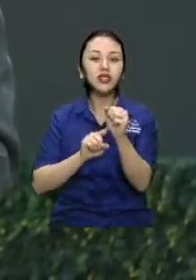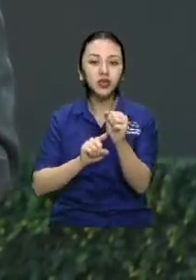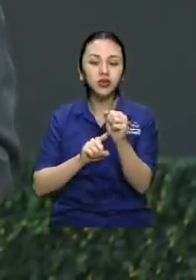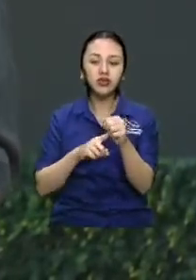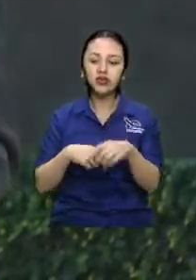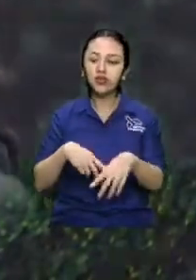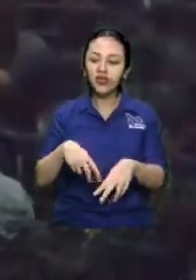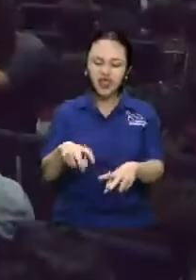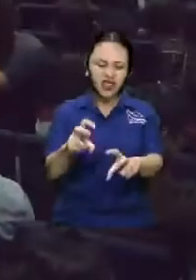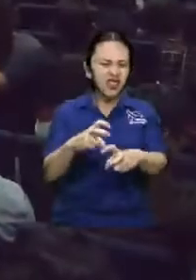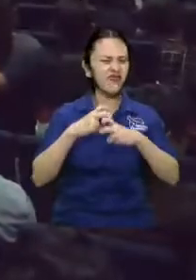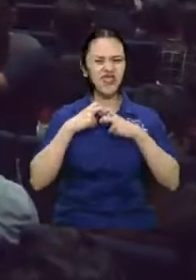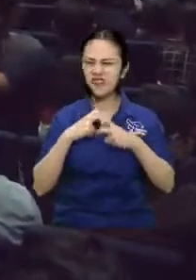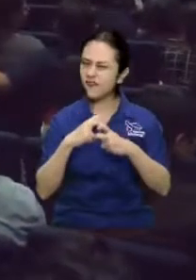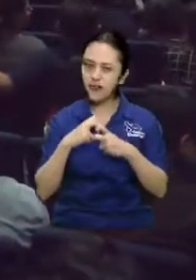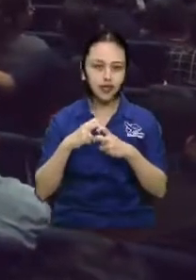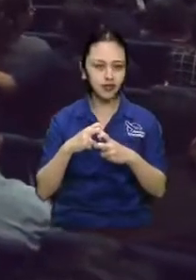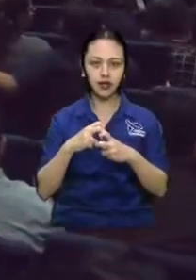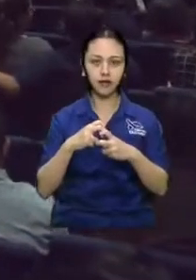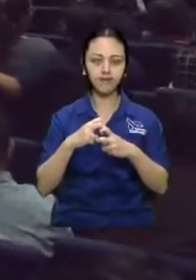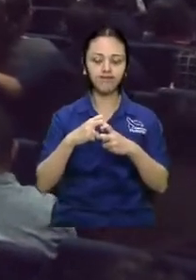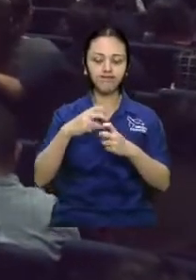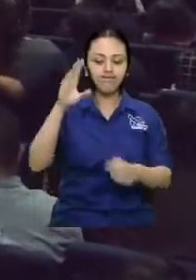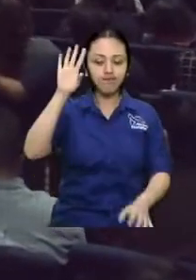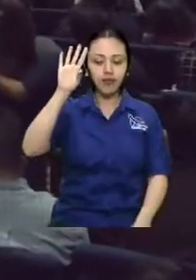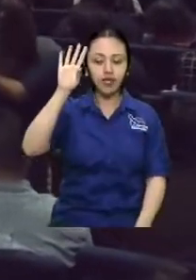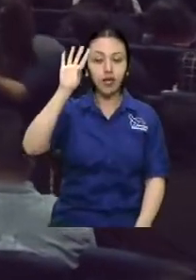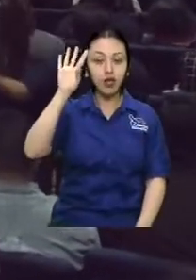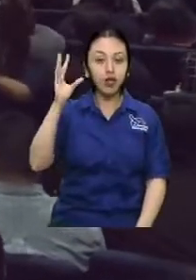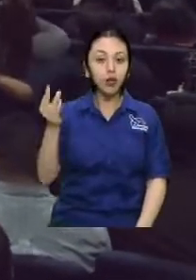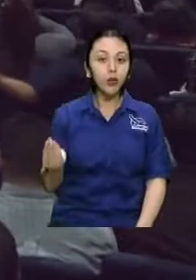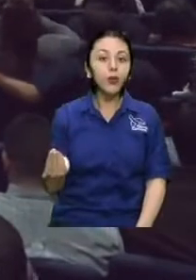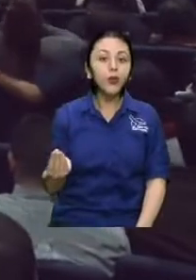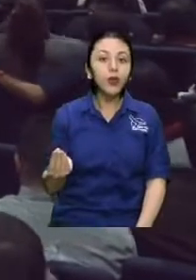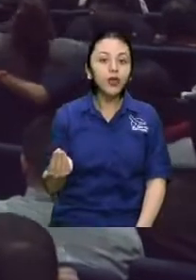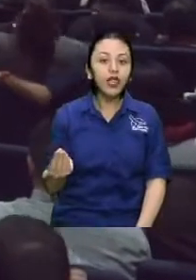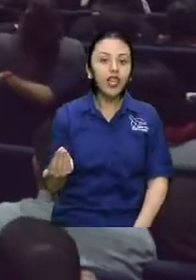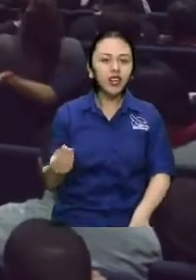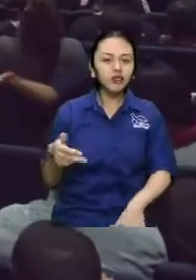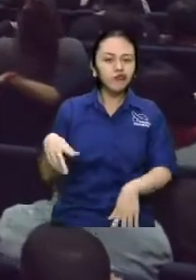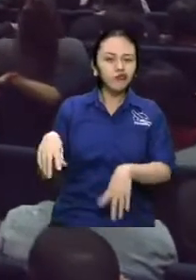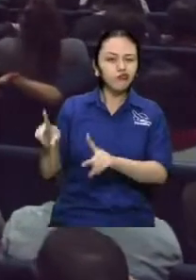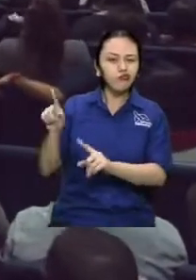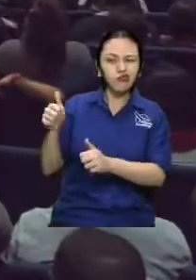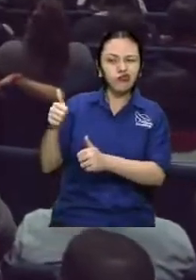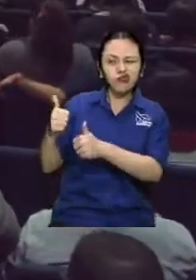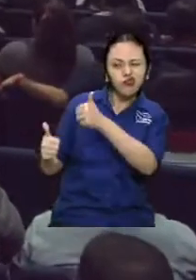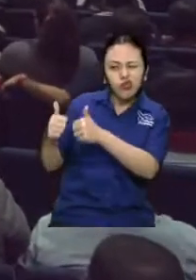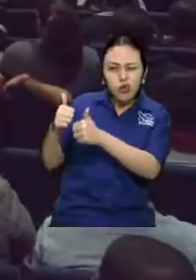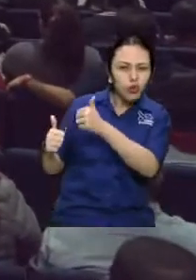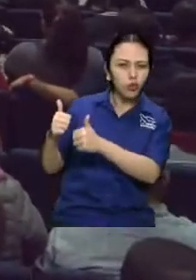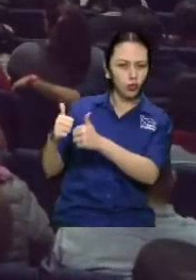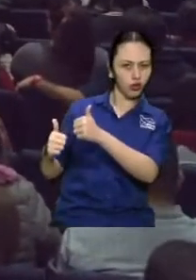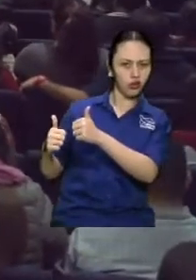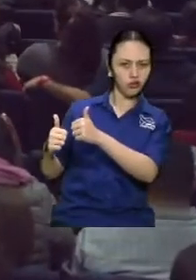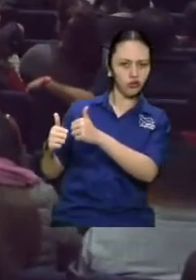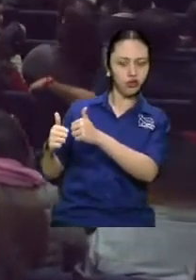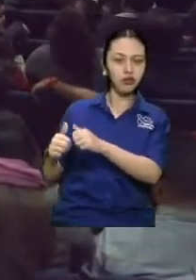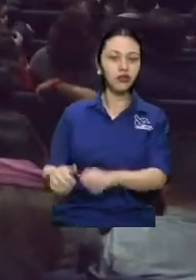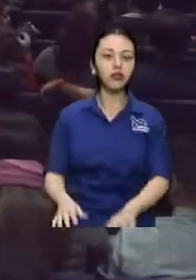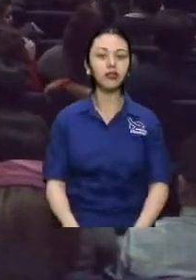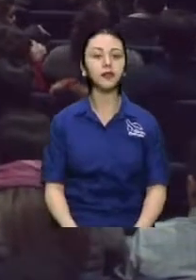difícil generalmente. ¿Por qué dudaron hombres de poca fe en medio de la tormenta? ¿Sí?